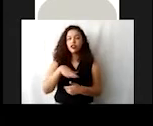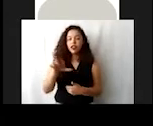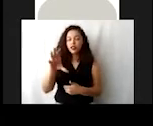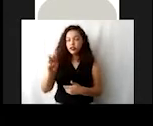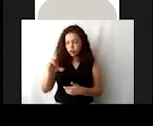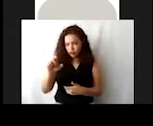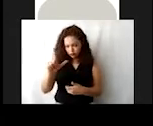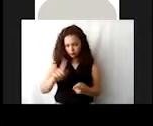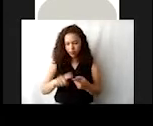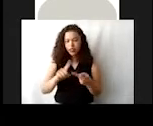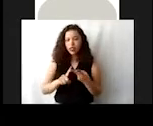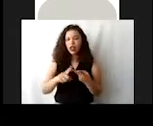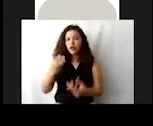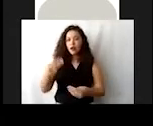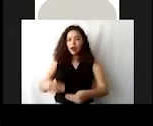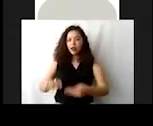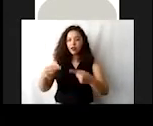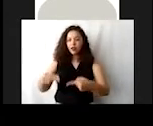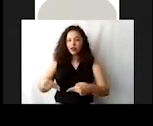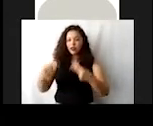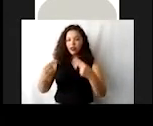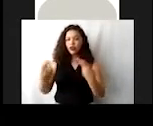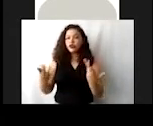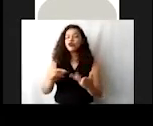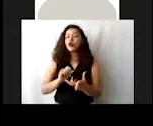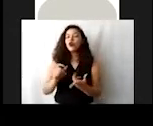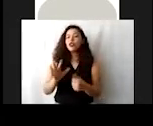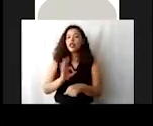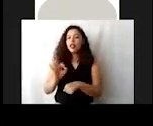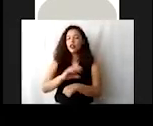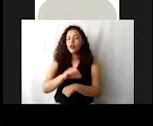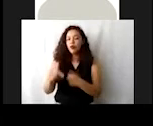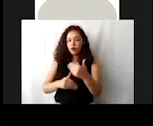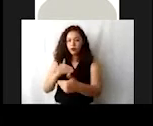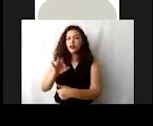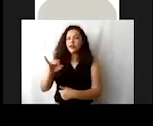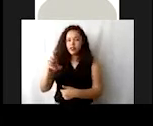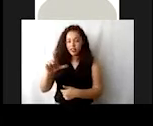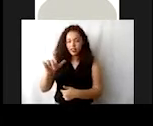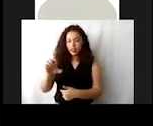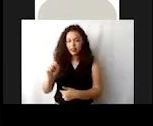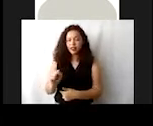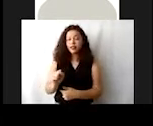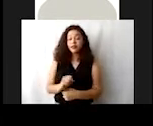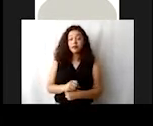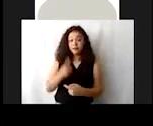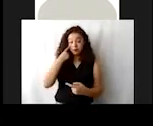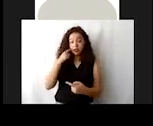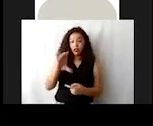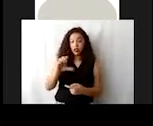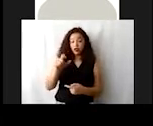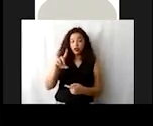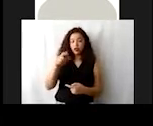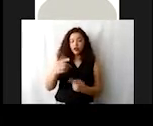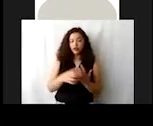un acto mercantil que pueda tener repercusiones fiscales. El código me dice que cuando se presenta el primer